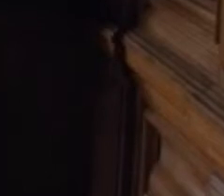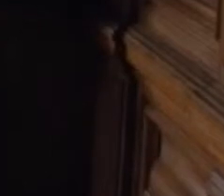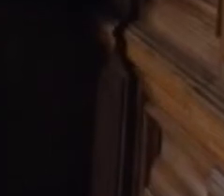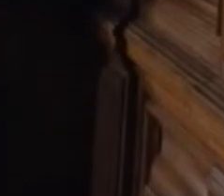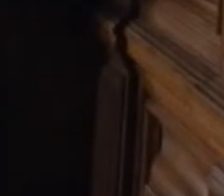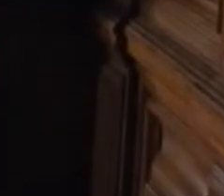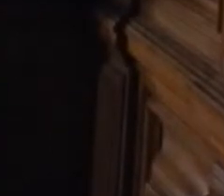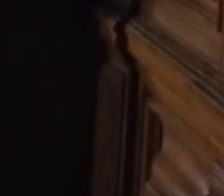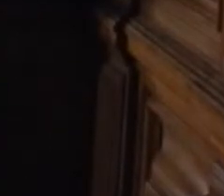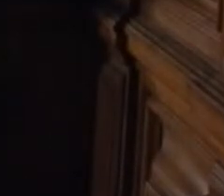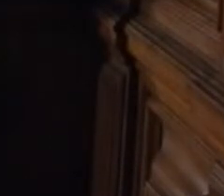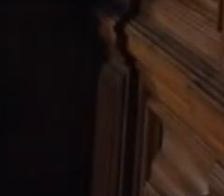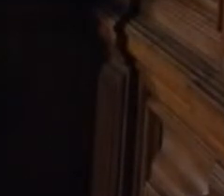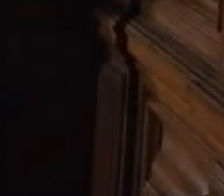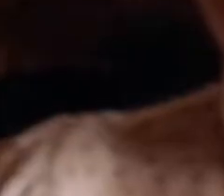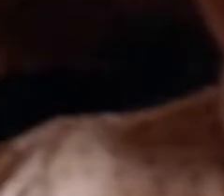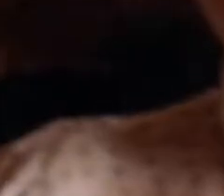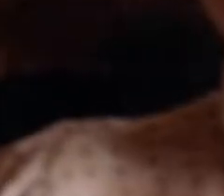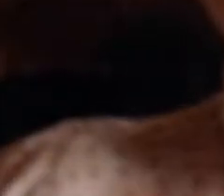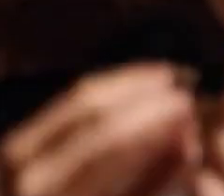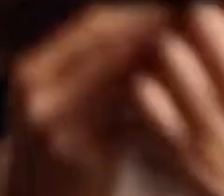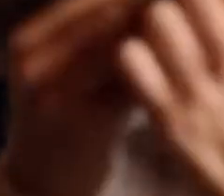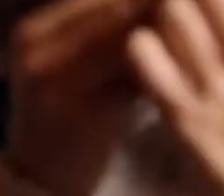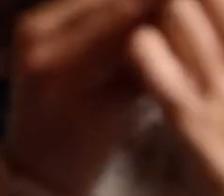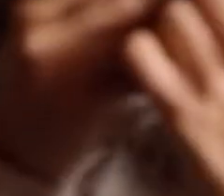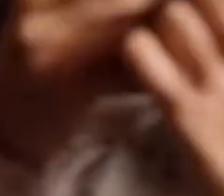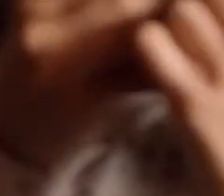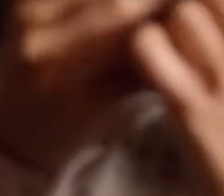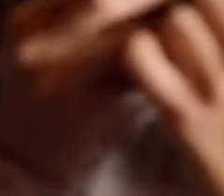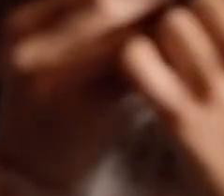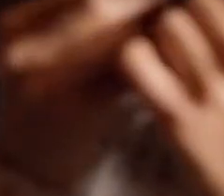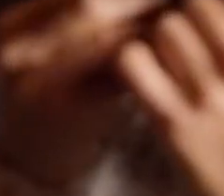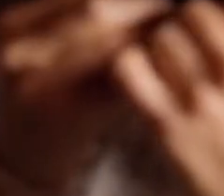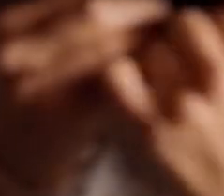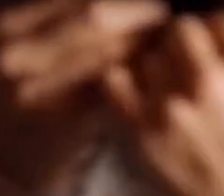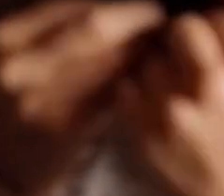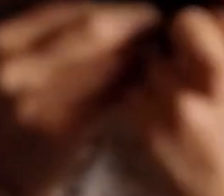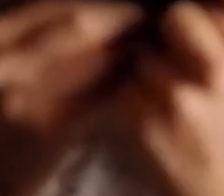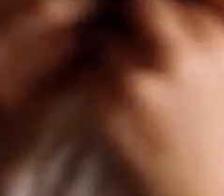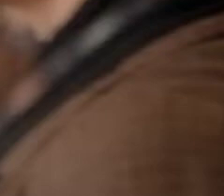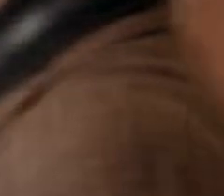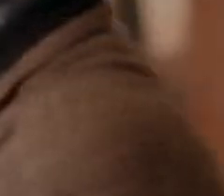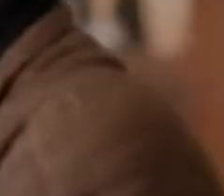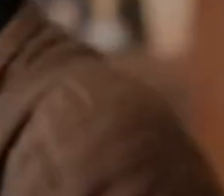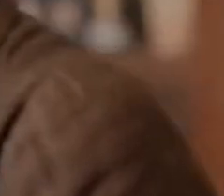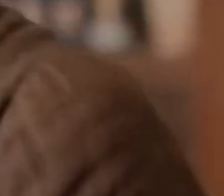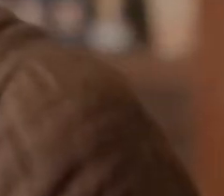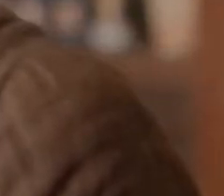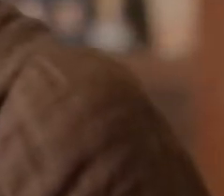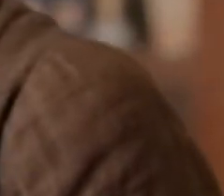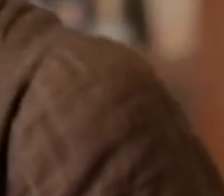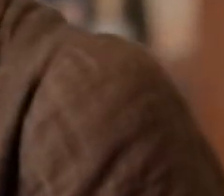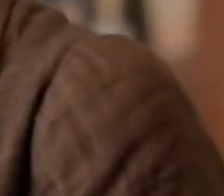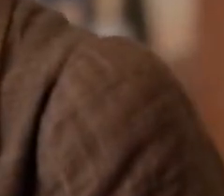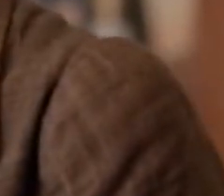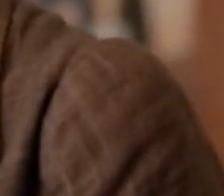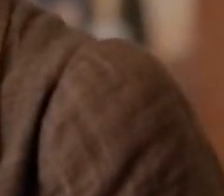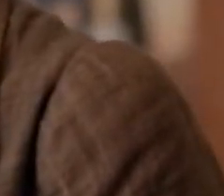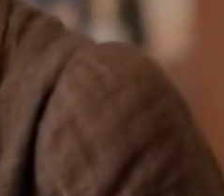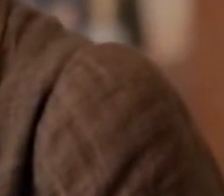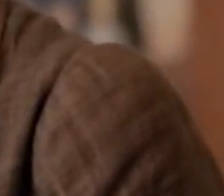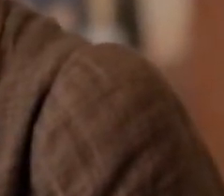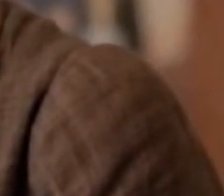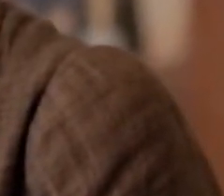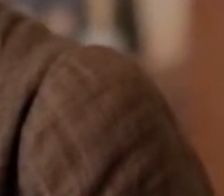y enamorado es un hombre peligroso. Incluso podría ser considerado un traidor. La sirvienta de Matahari teme por